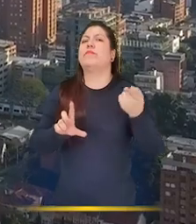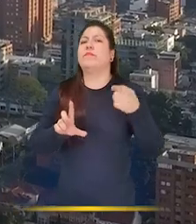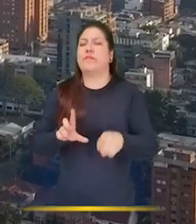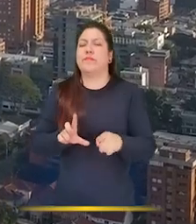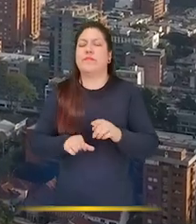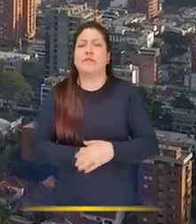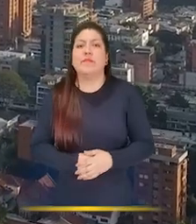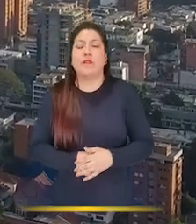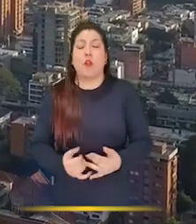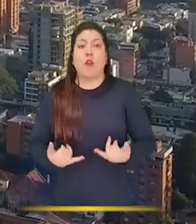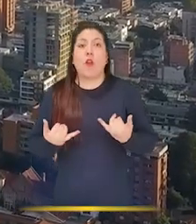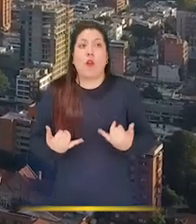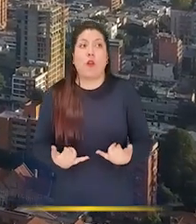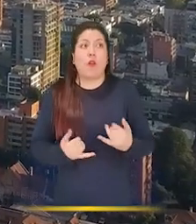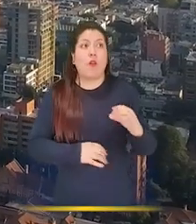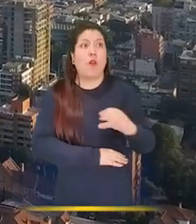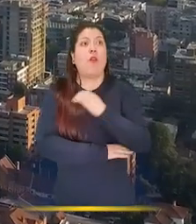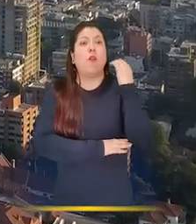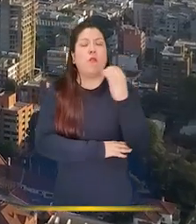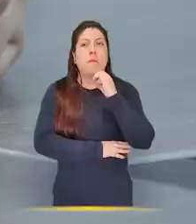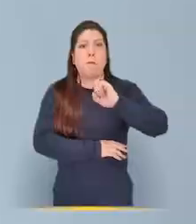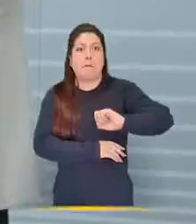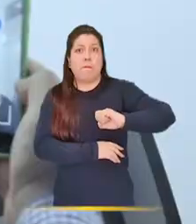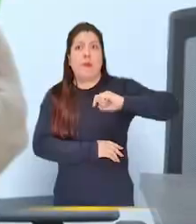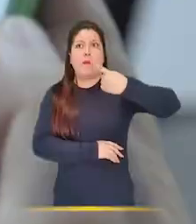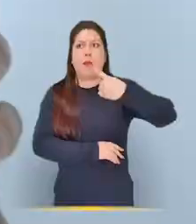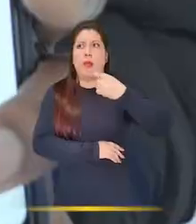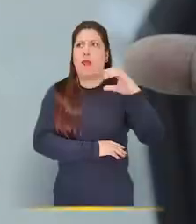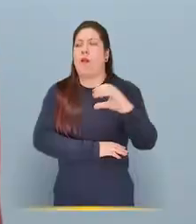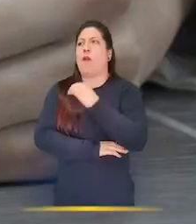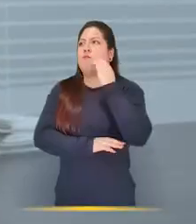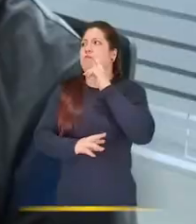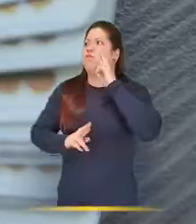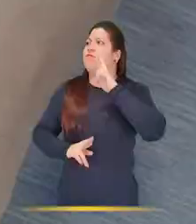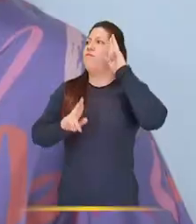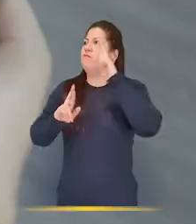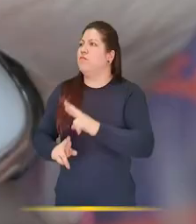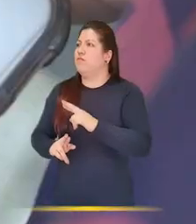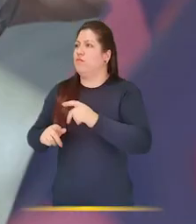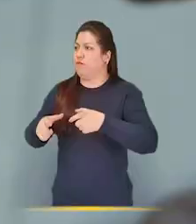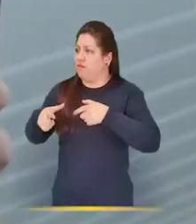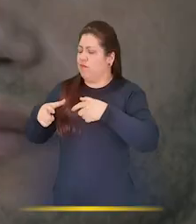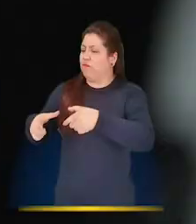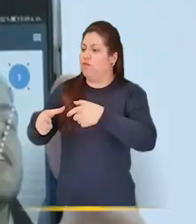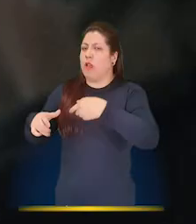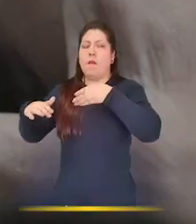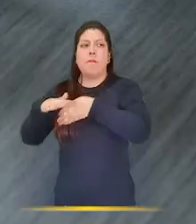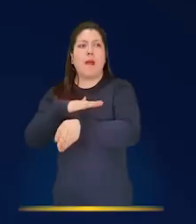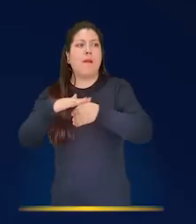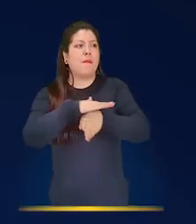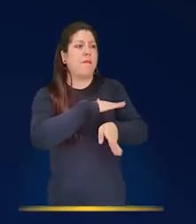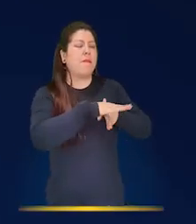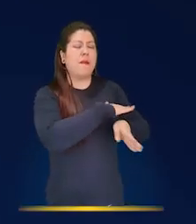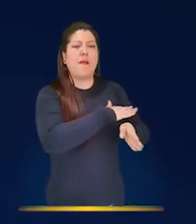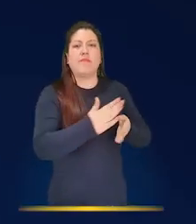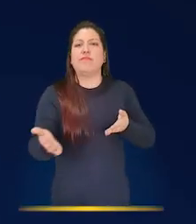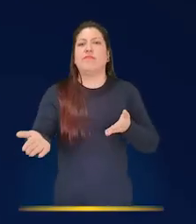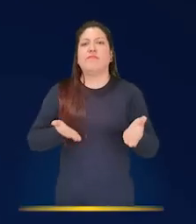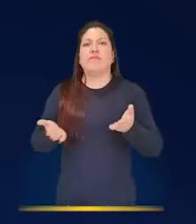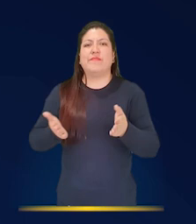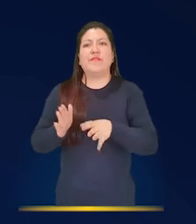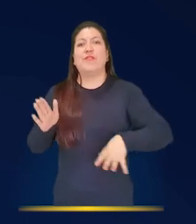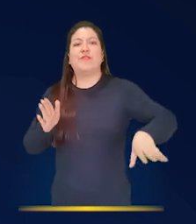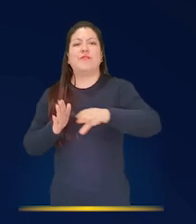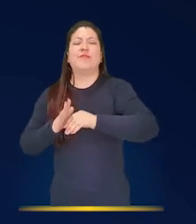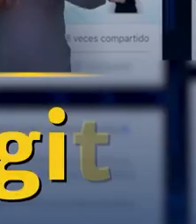virtuales. Hoy Colombia es pionera y referencia mundial con este innovador documento, que se convierte en la llave de acceso a